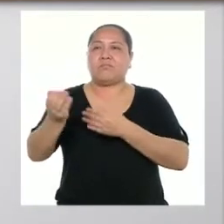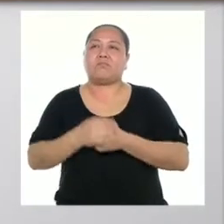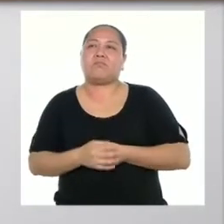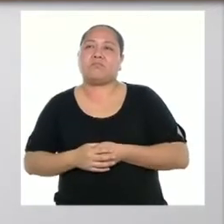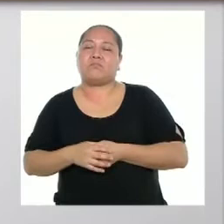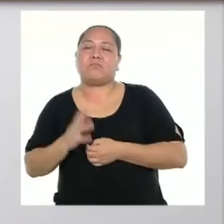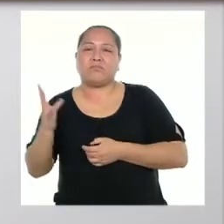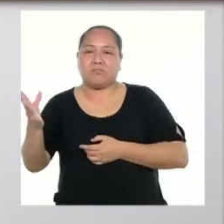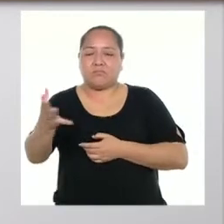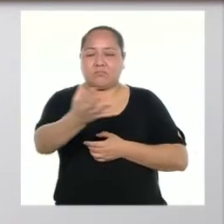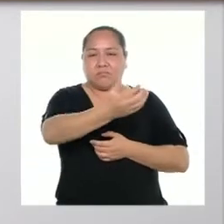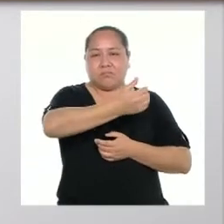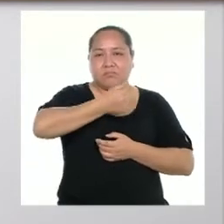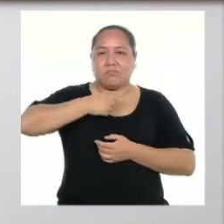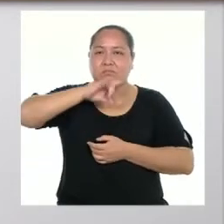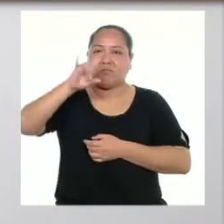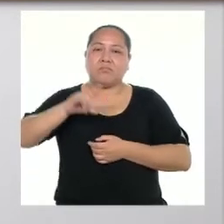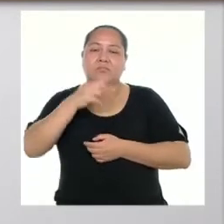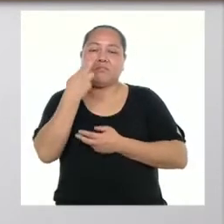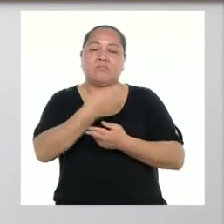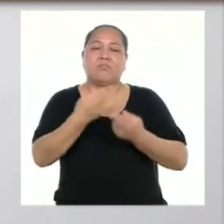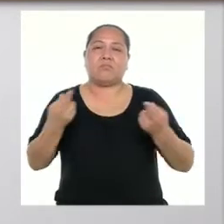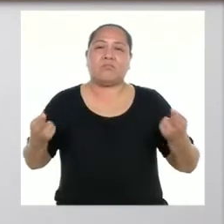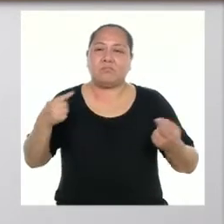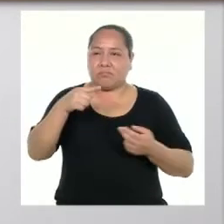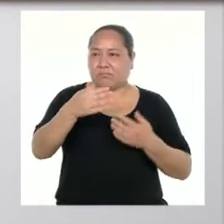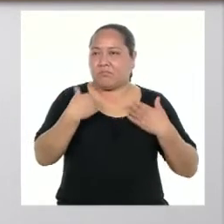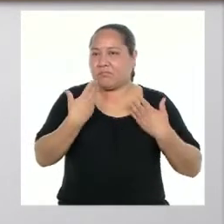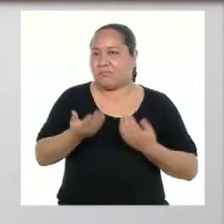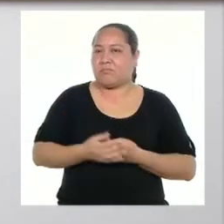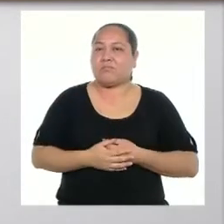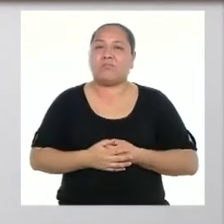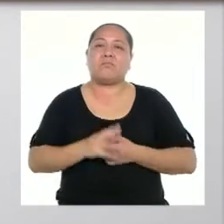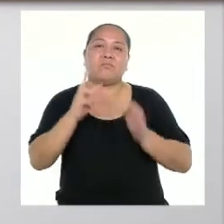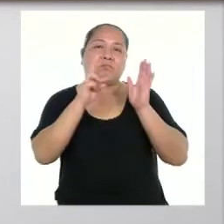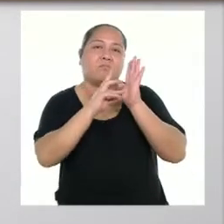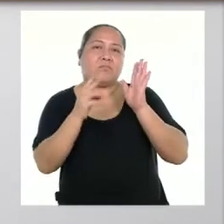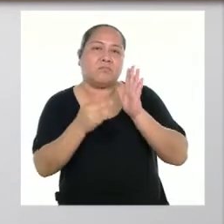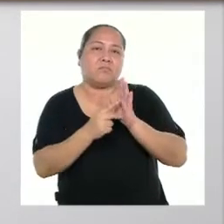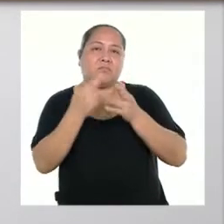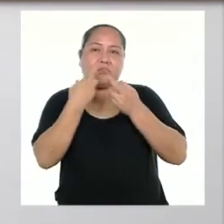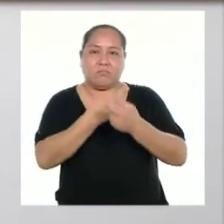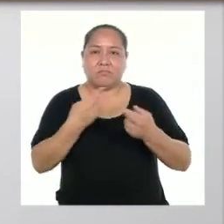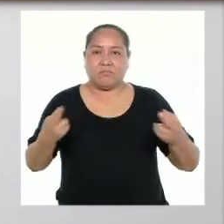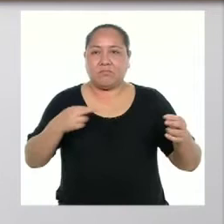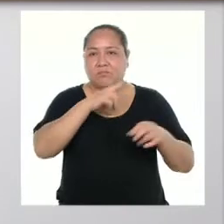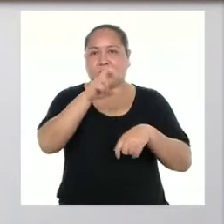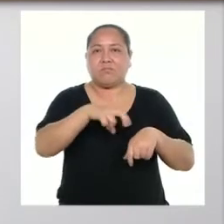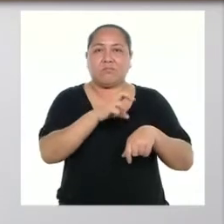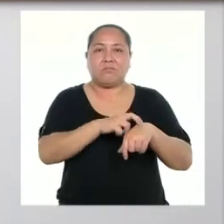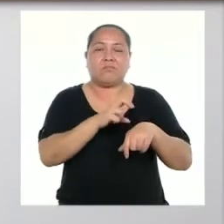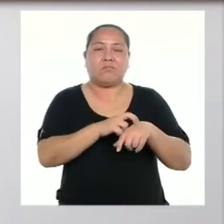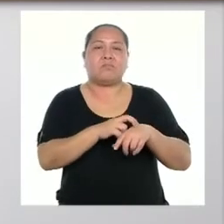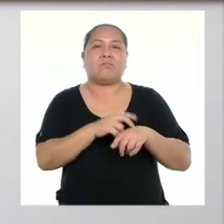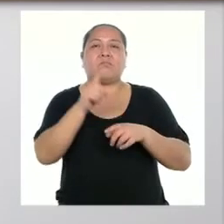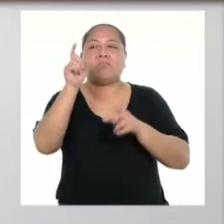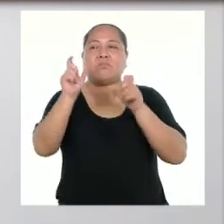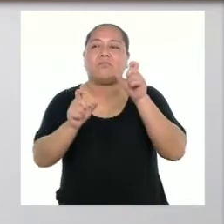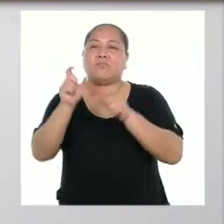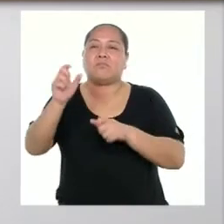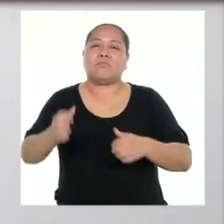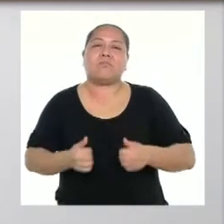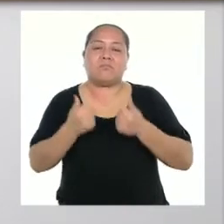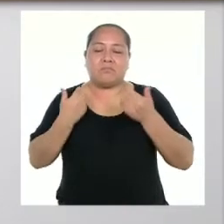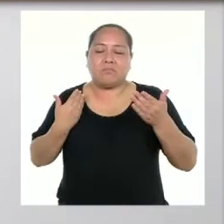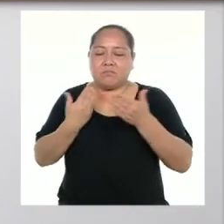la apropiación y uso de los recursos que ella contiene. Es decir, los recursos naturales y los habitantes de